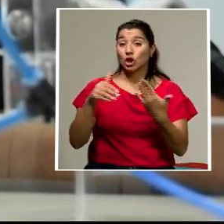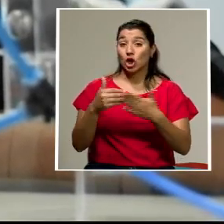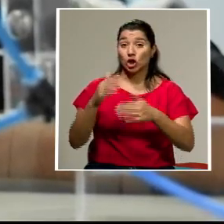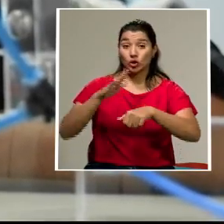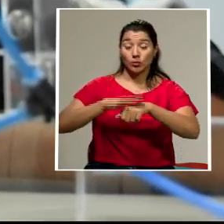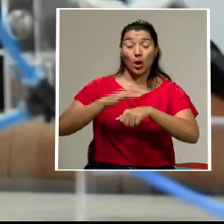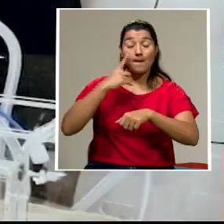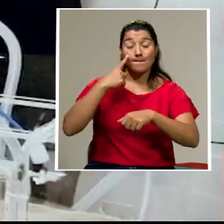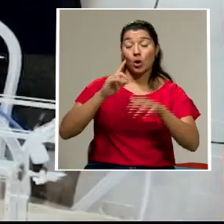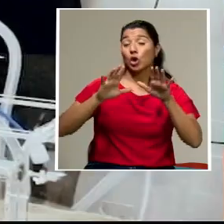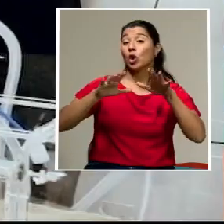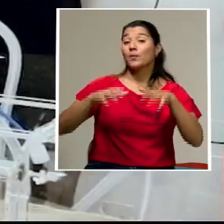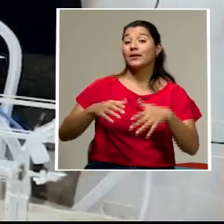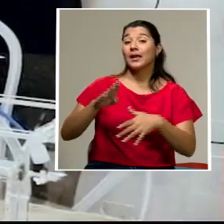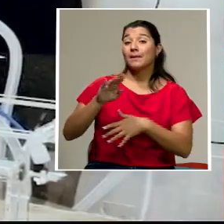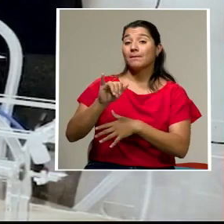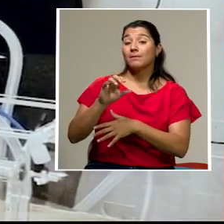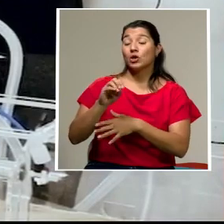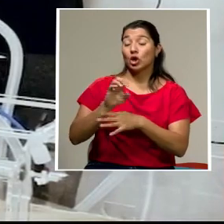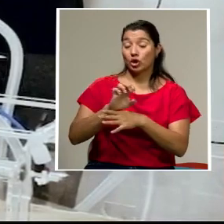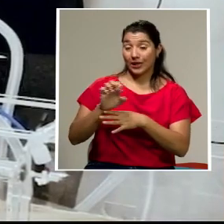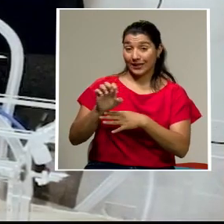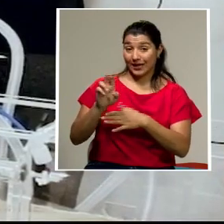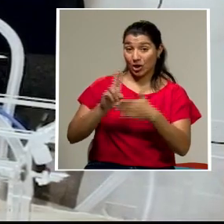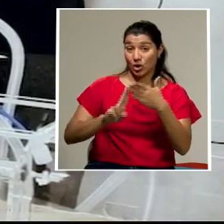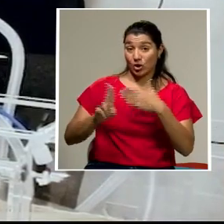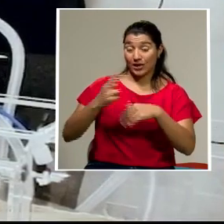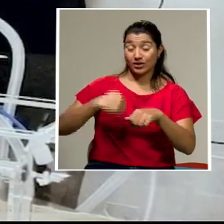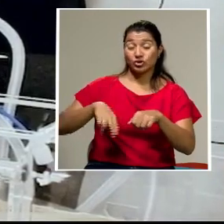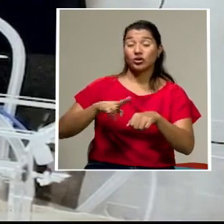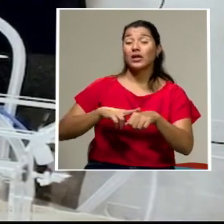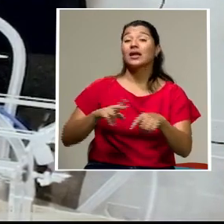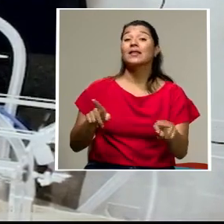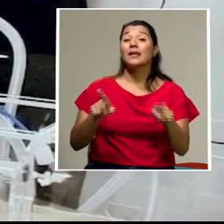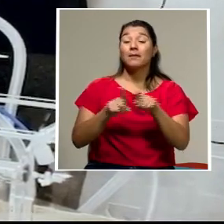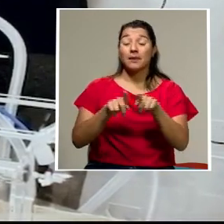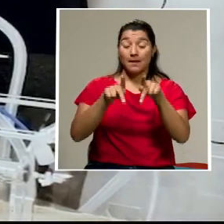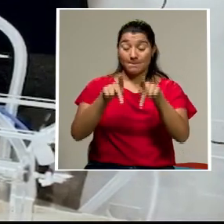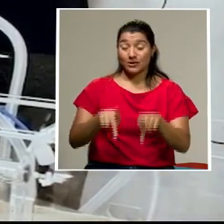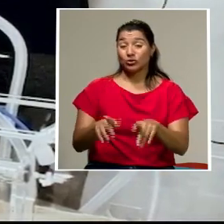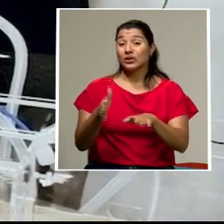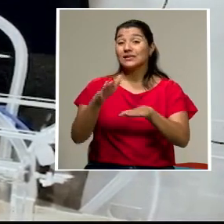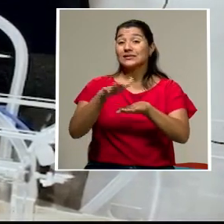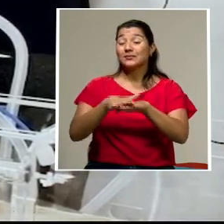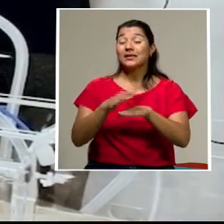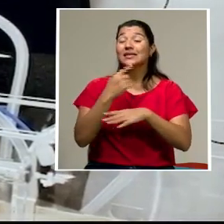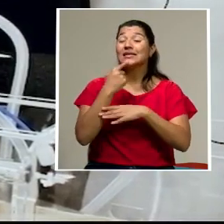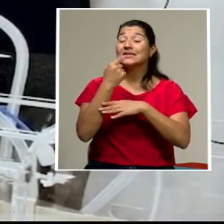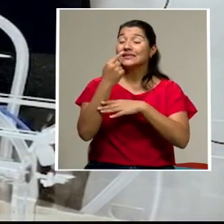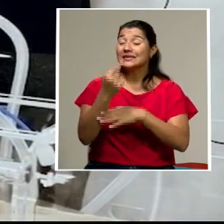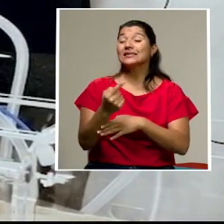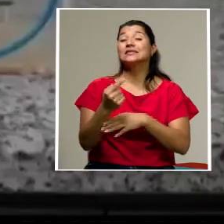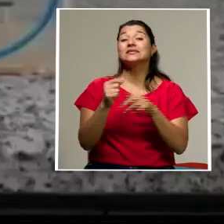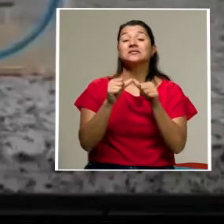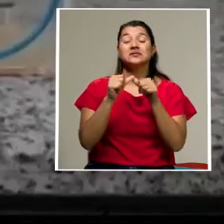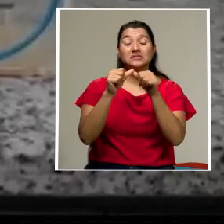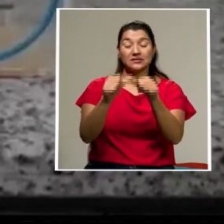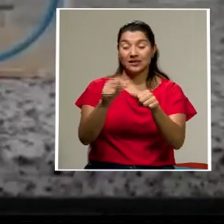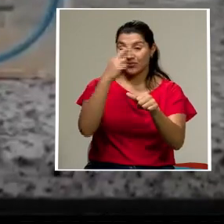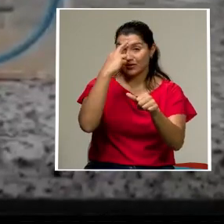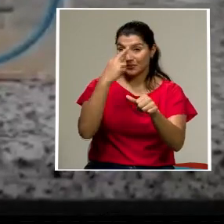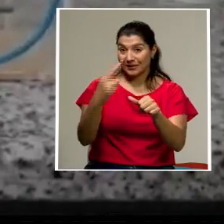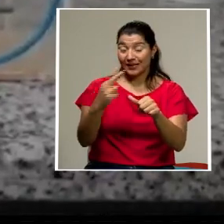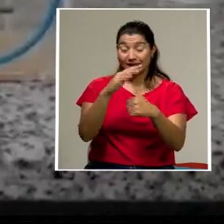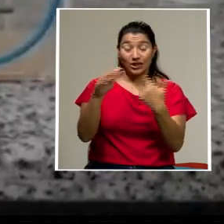de Bioética de la Universidad Nacional. Además, los expertos afirman que se mantuvieron todos los estándares que se solicitan a